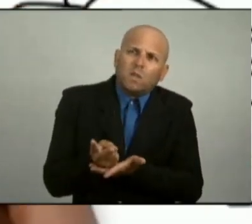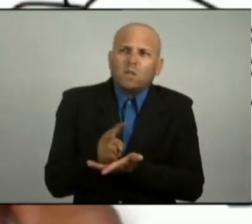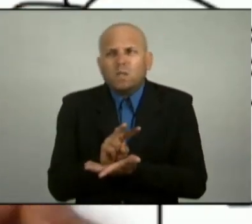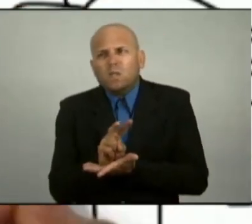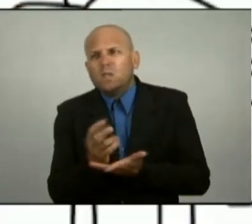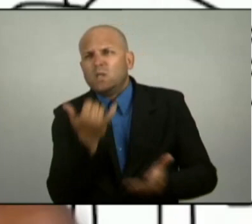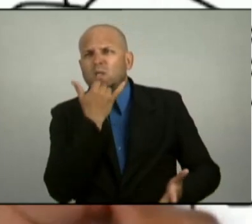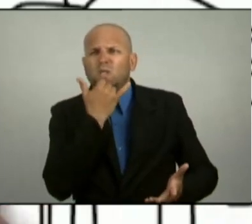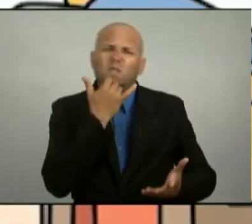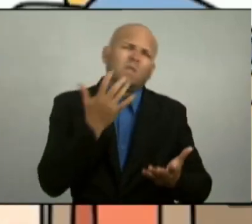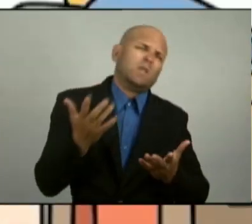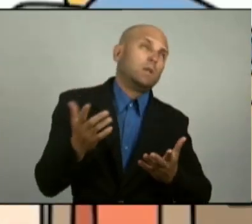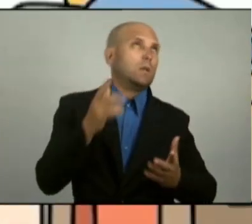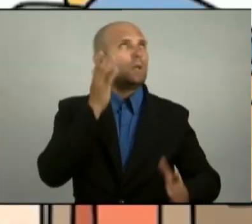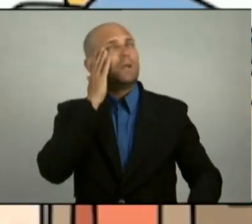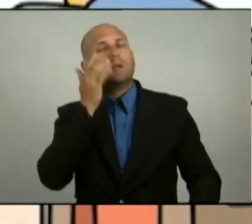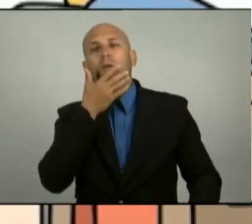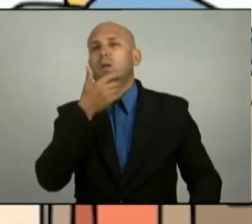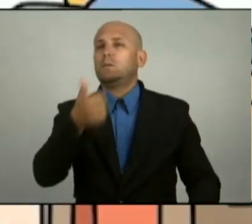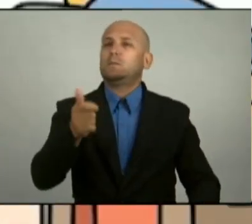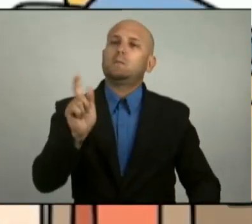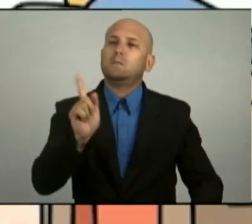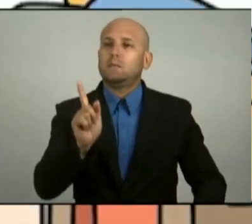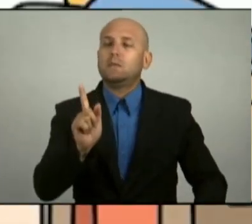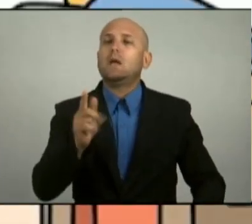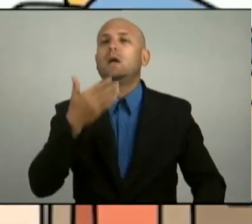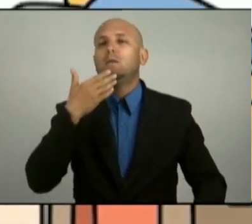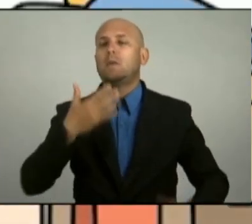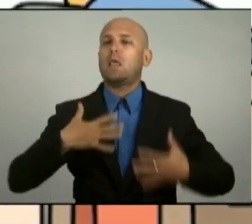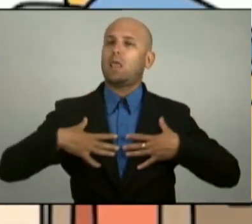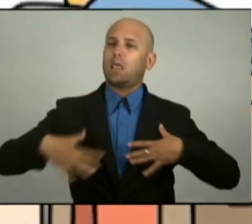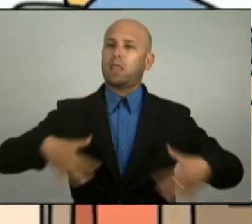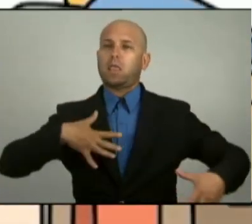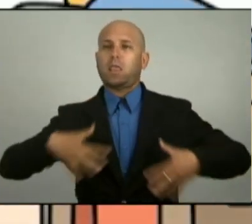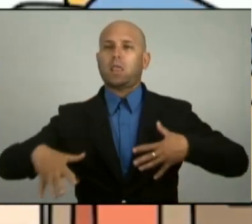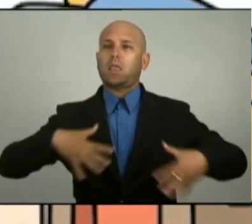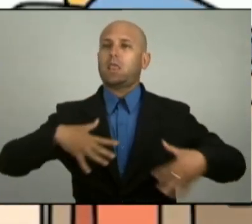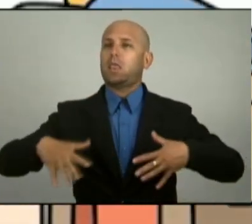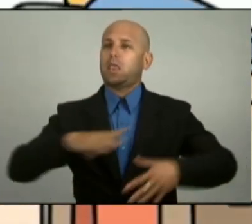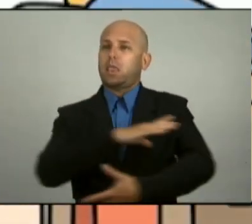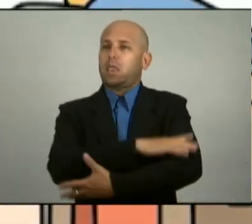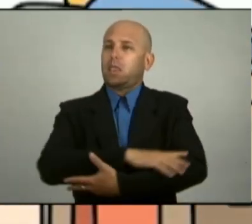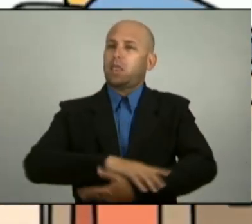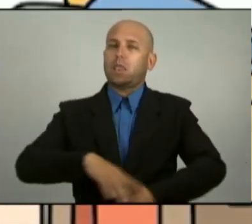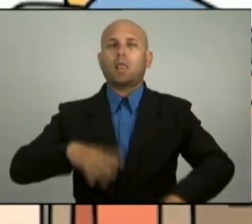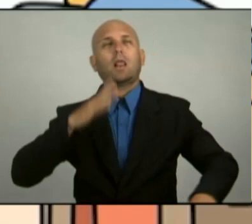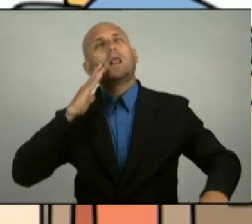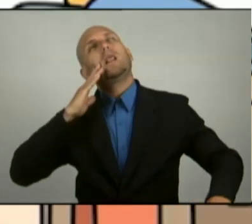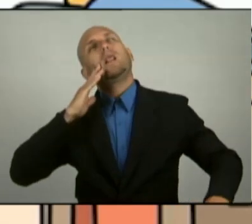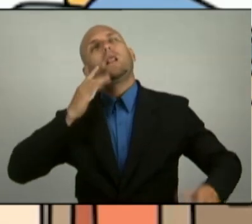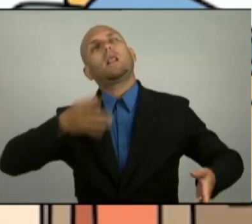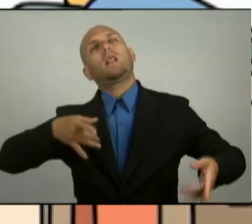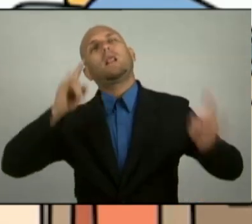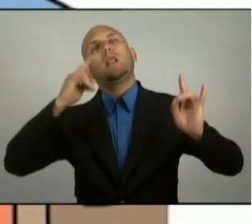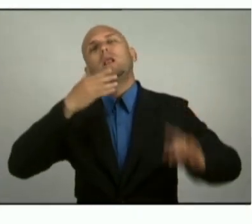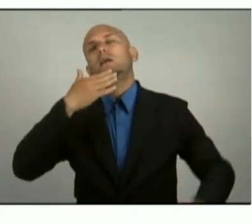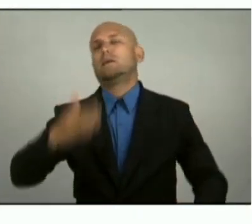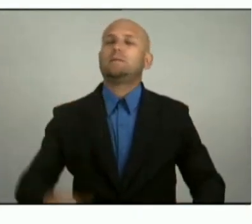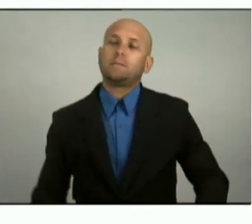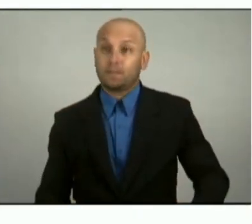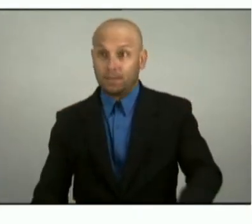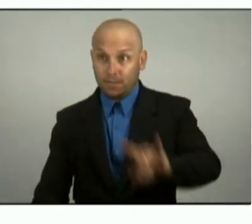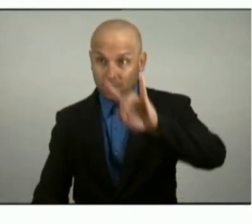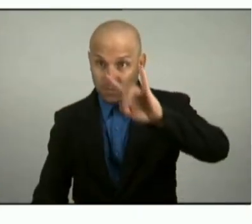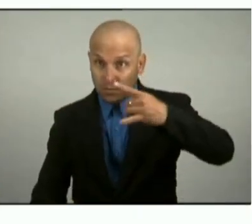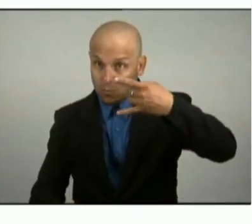sensaciones molestas y dificultar la conciliación del sueño es mejor usar ropa suelta y cómoda noveno